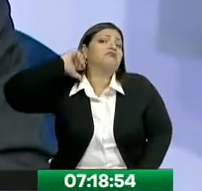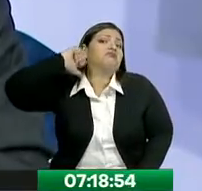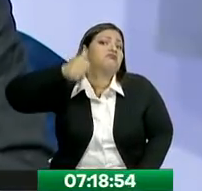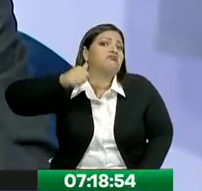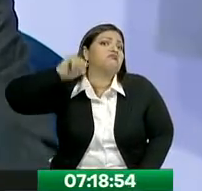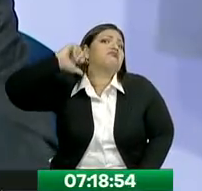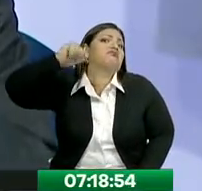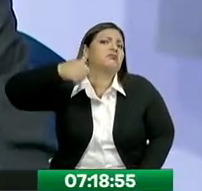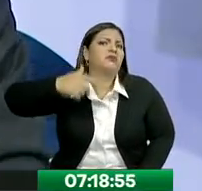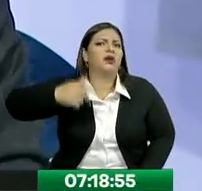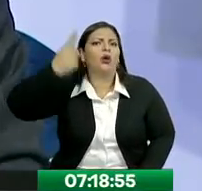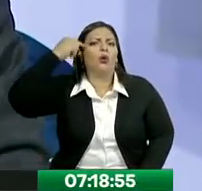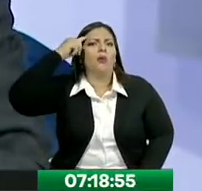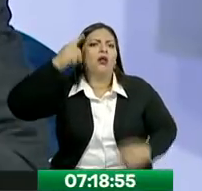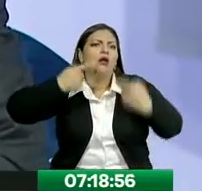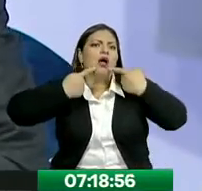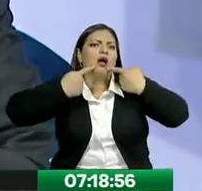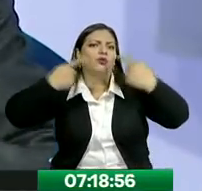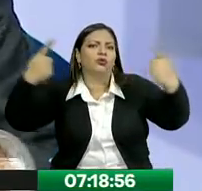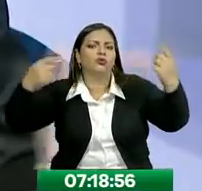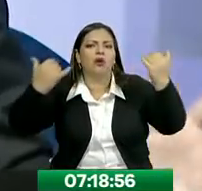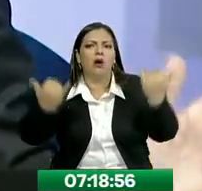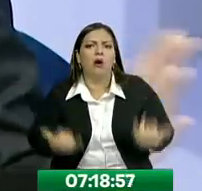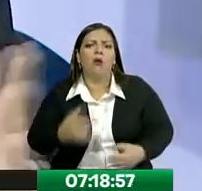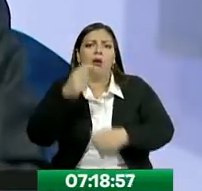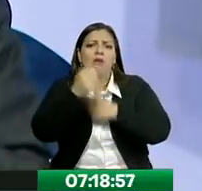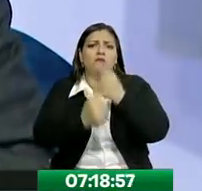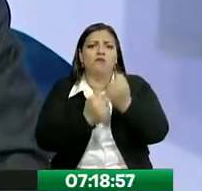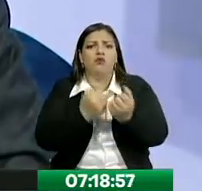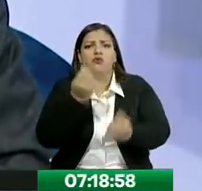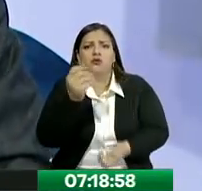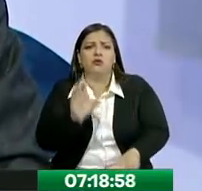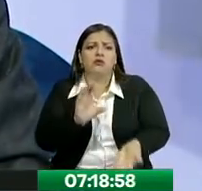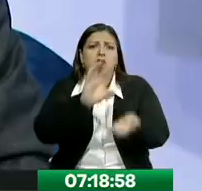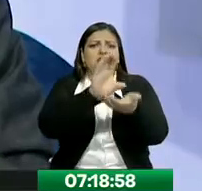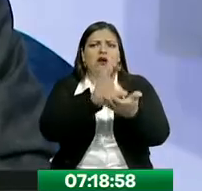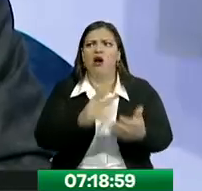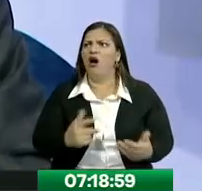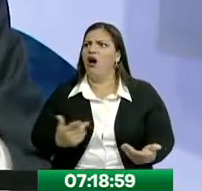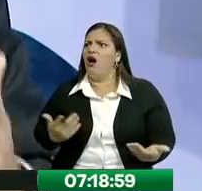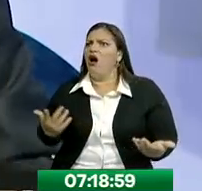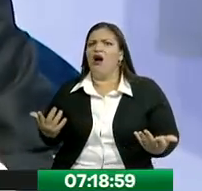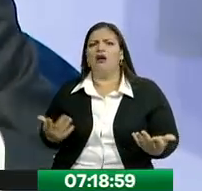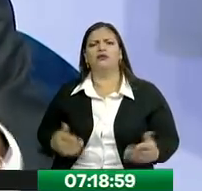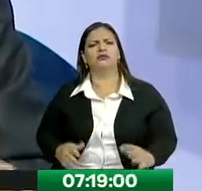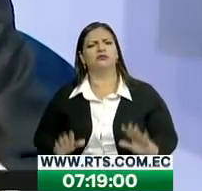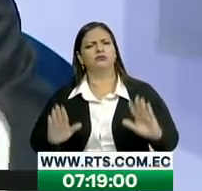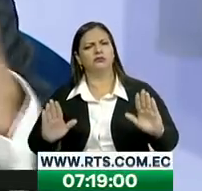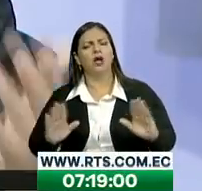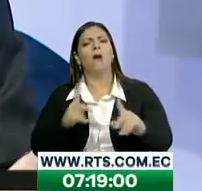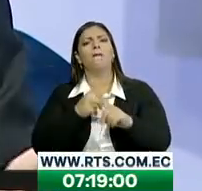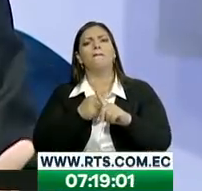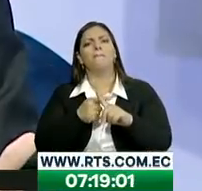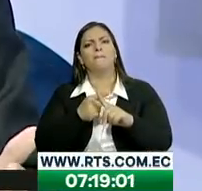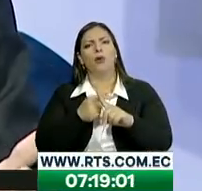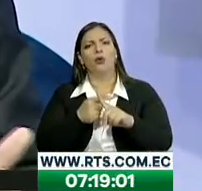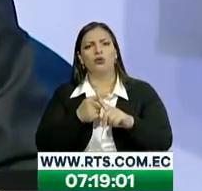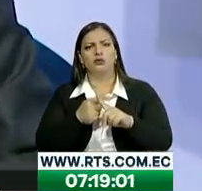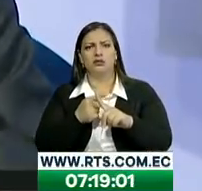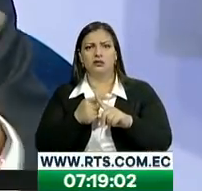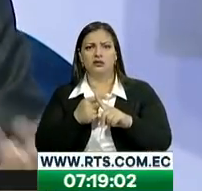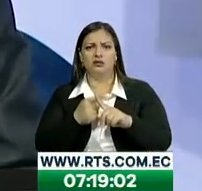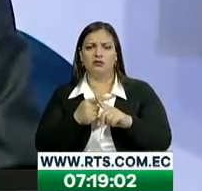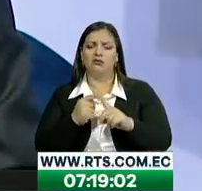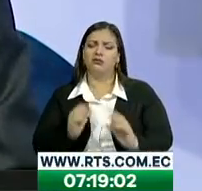hacerlo con muchísima claridad, liberados de todo enfoque político y cálculo político que a veces contaminan las decisiones